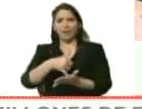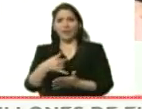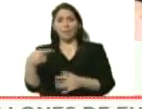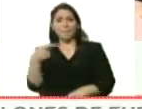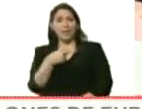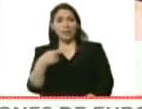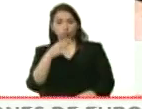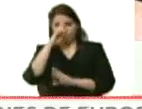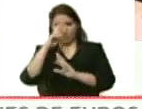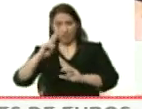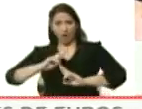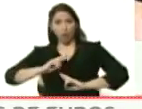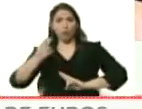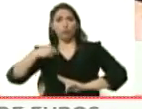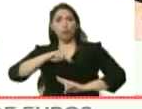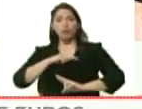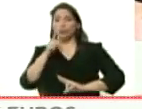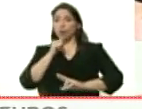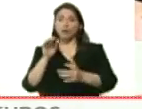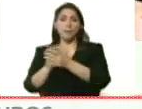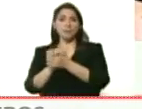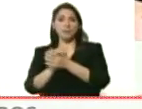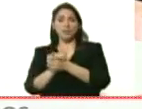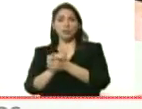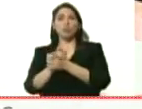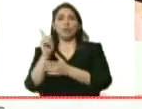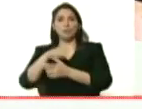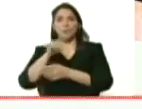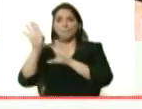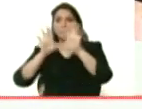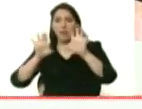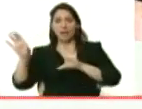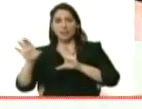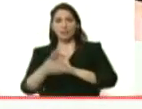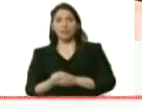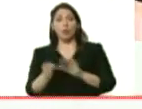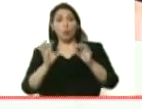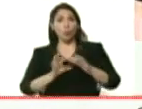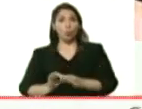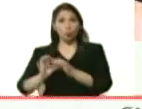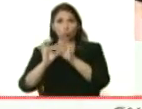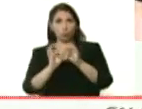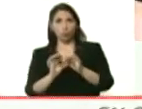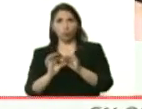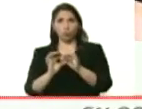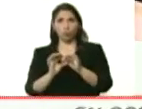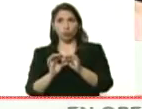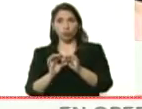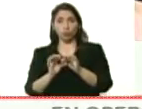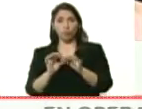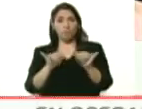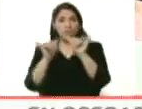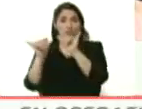por nuestros enemigos y por los países neutrales. La unión bajo